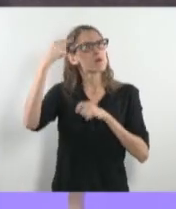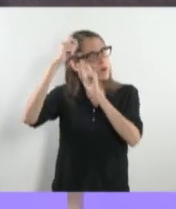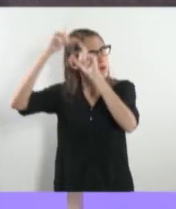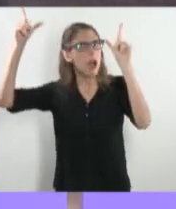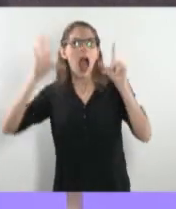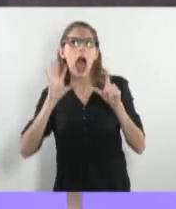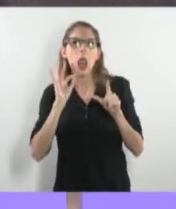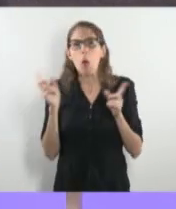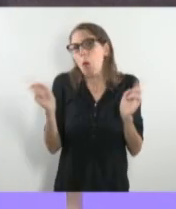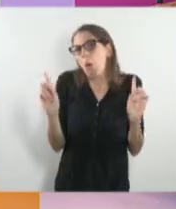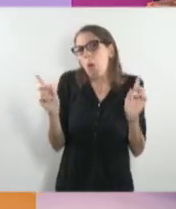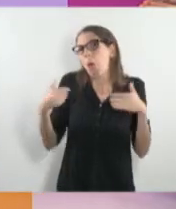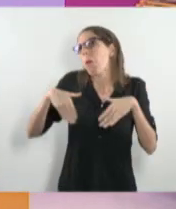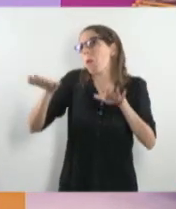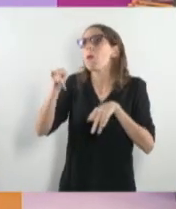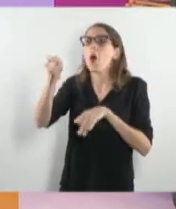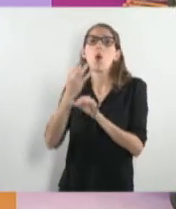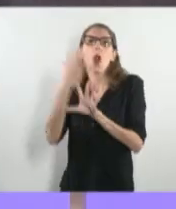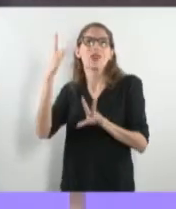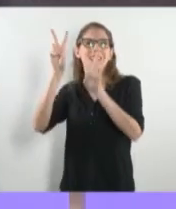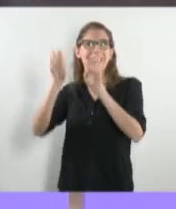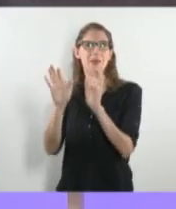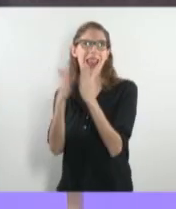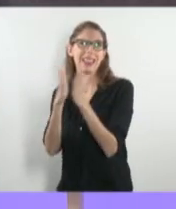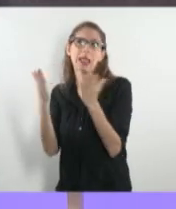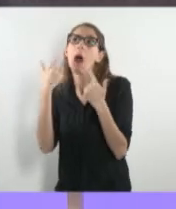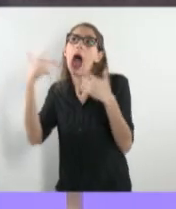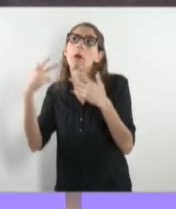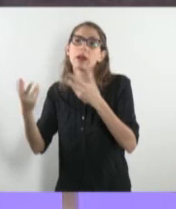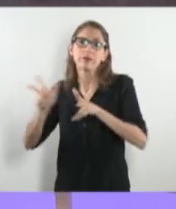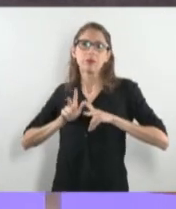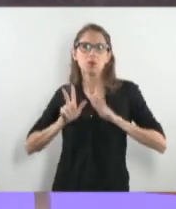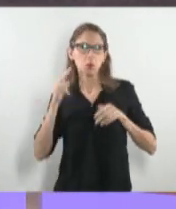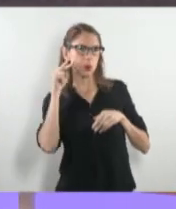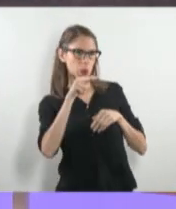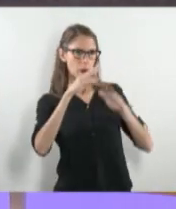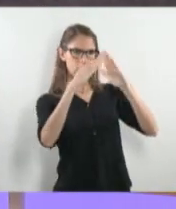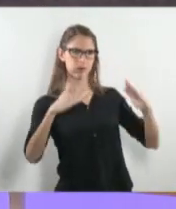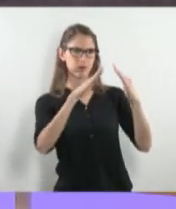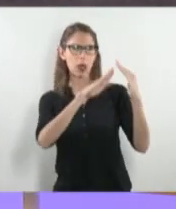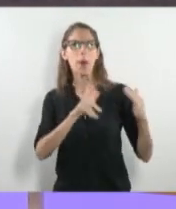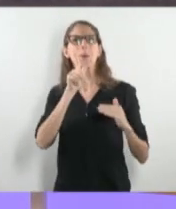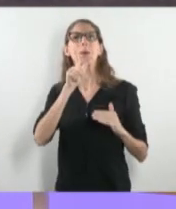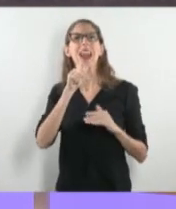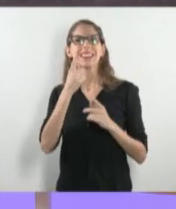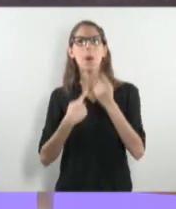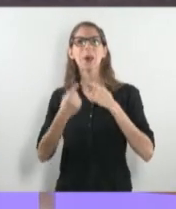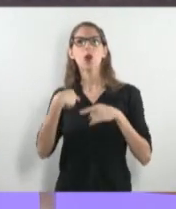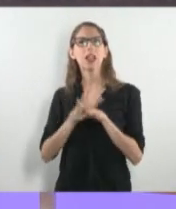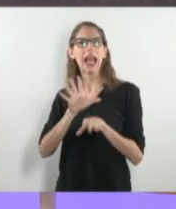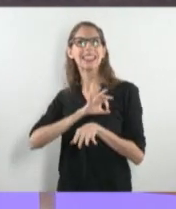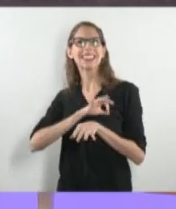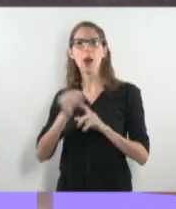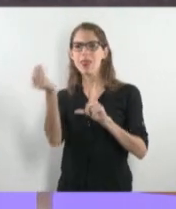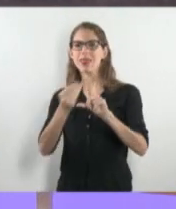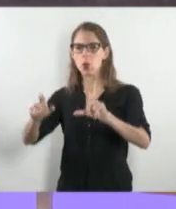no, no, dije literario porque sos de lengua y literatura. Veo una pirámide, me siento como en el test de psicología, a ver si qué veo en la mancha.